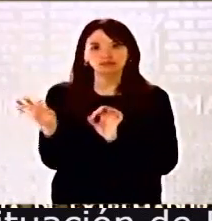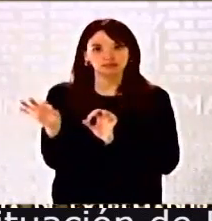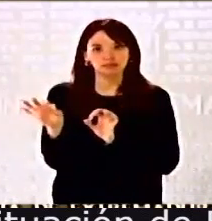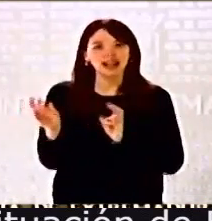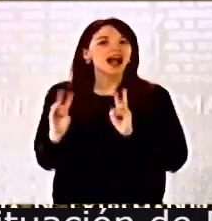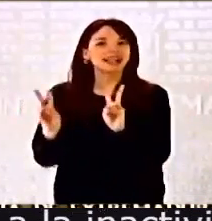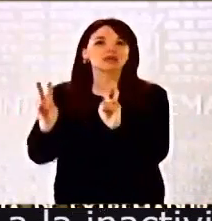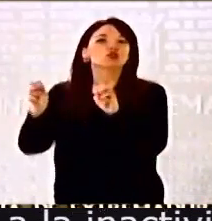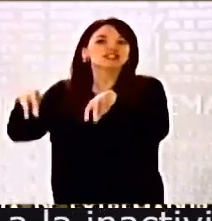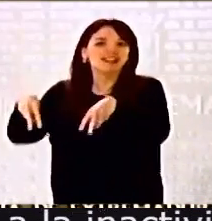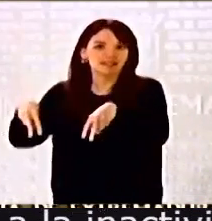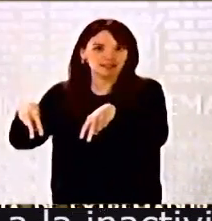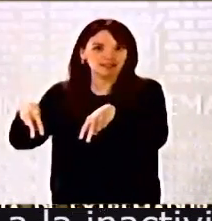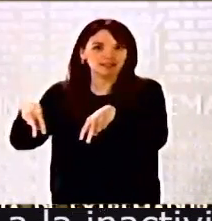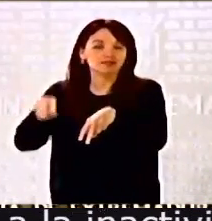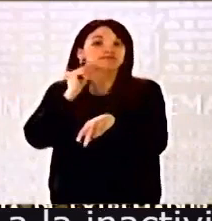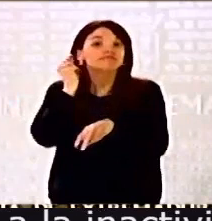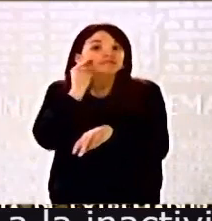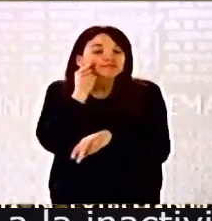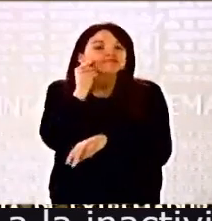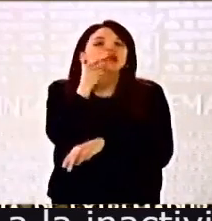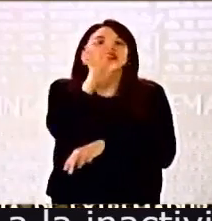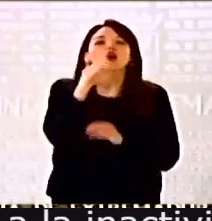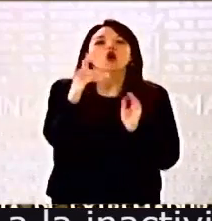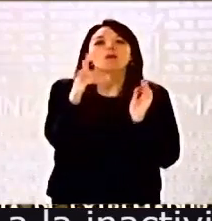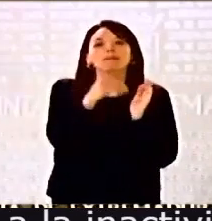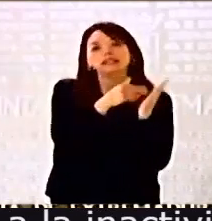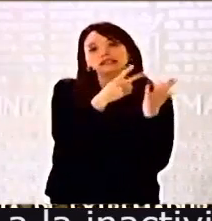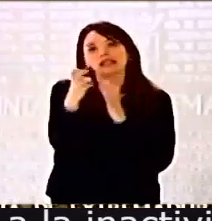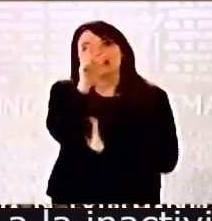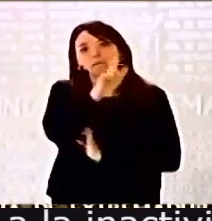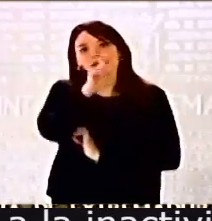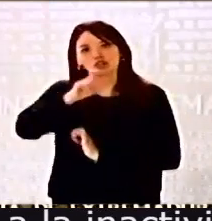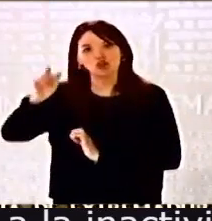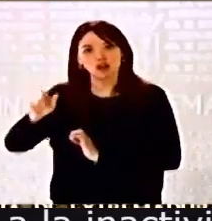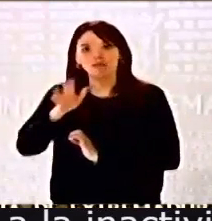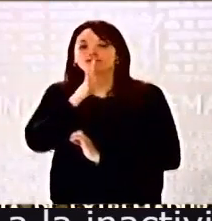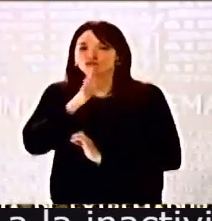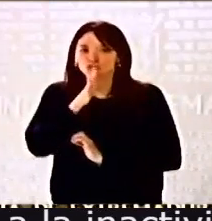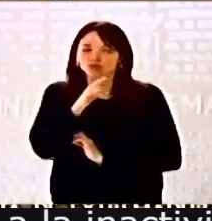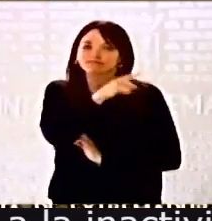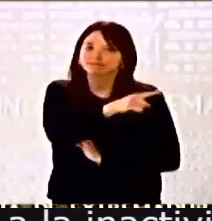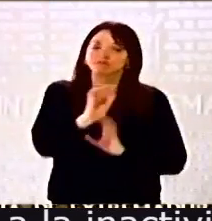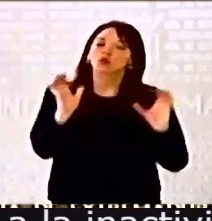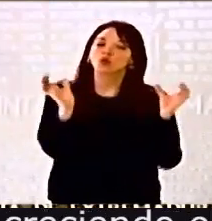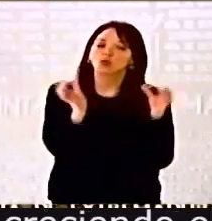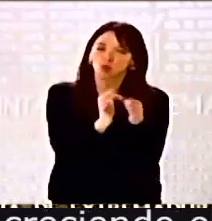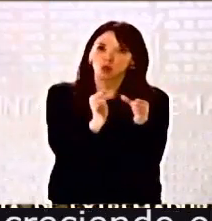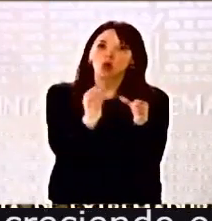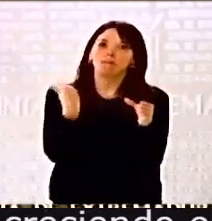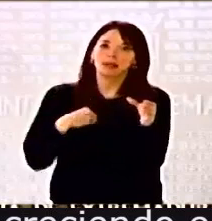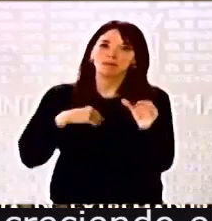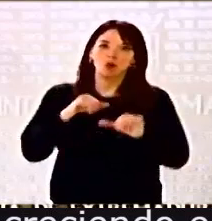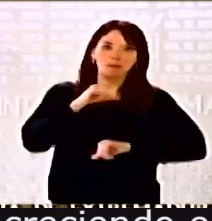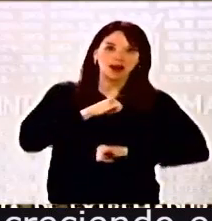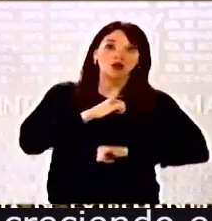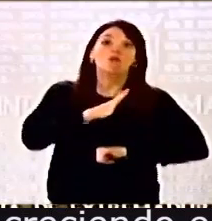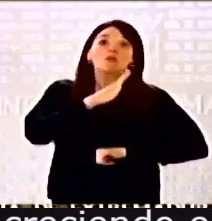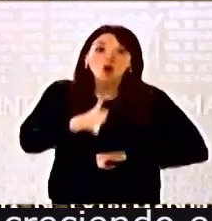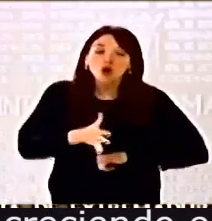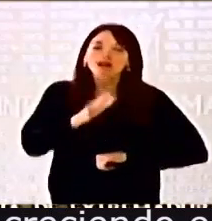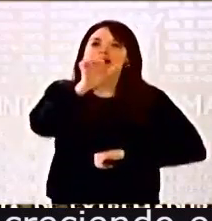a 5.700 personas identificadas y creciendo el grupo de los inactivos.